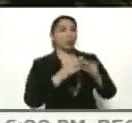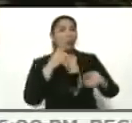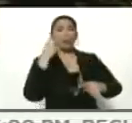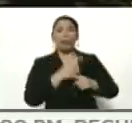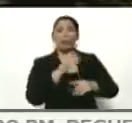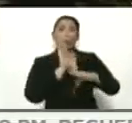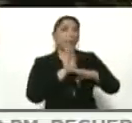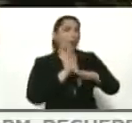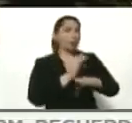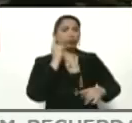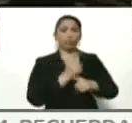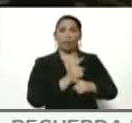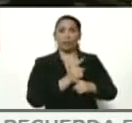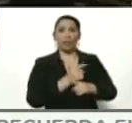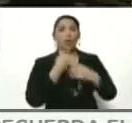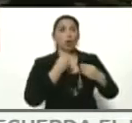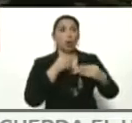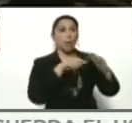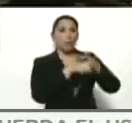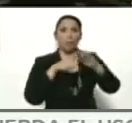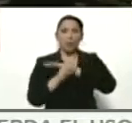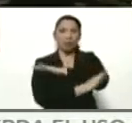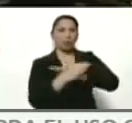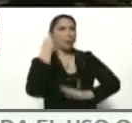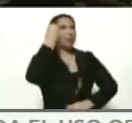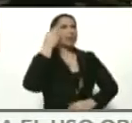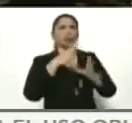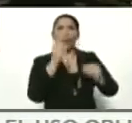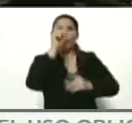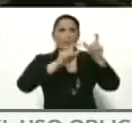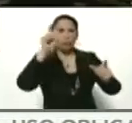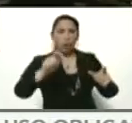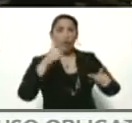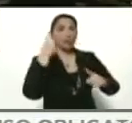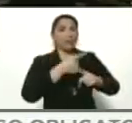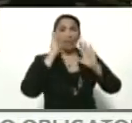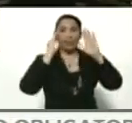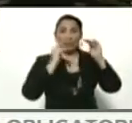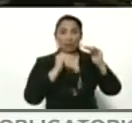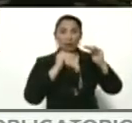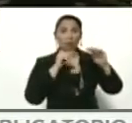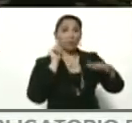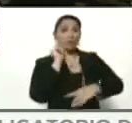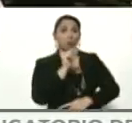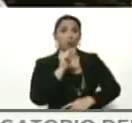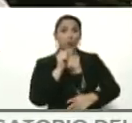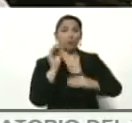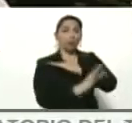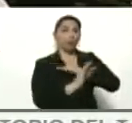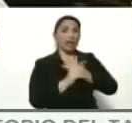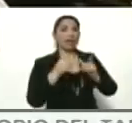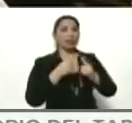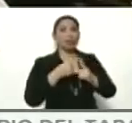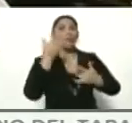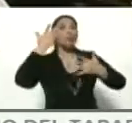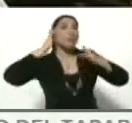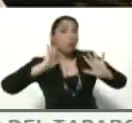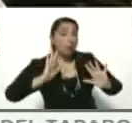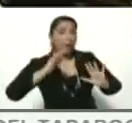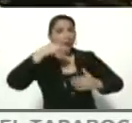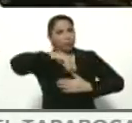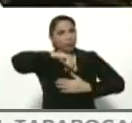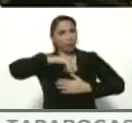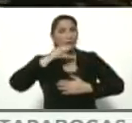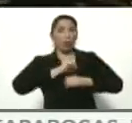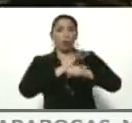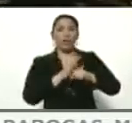muy cuidadosos cuando estamos en un PASI y pensar que toda persona que está siendo atendida en un PASI es potencialmente una persona con COVID y por lo